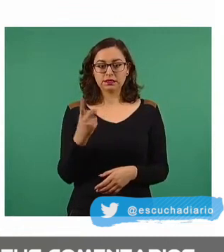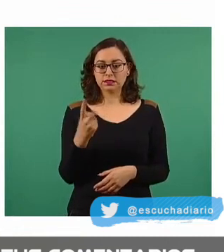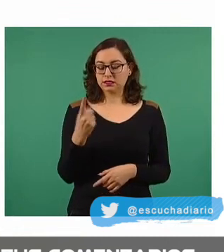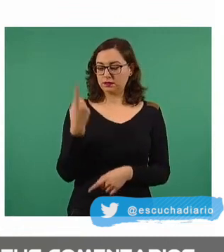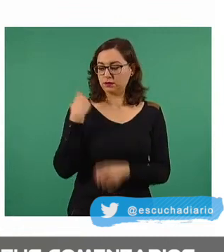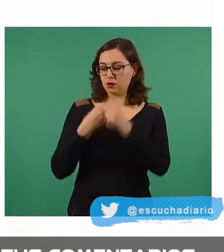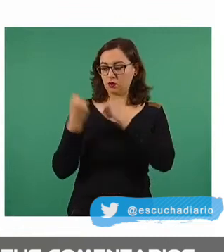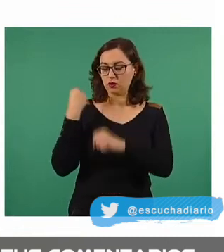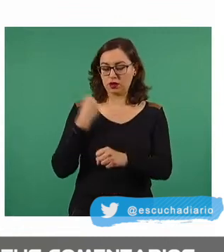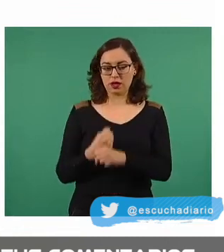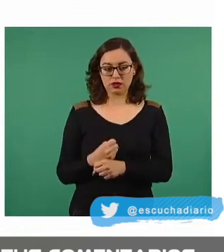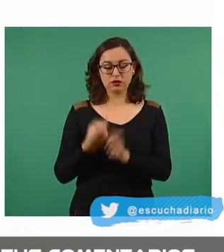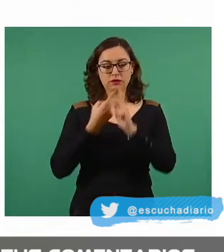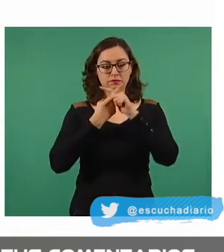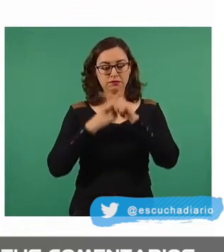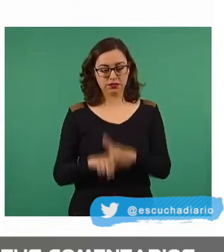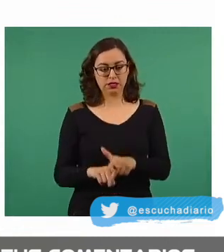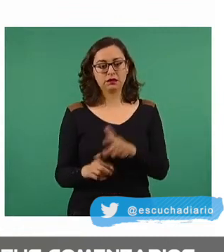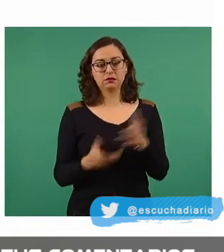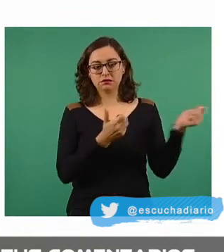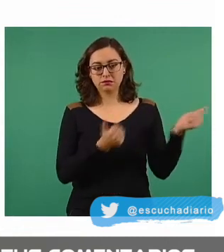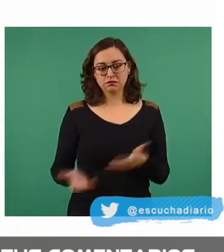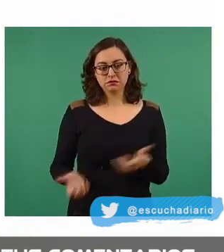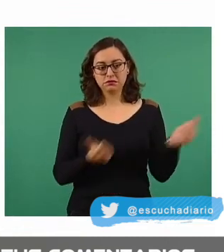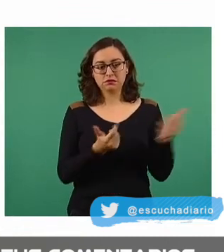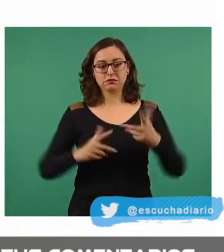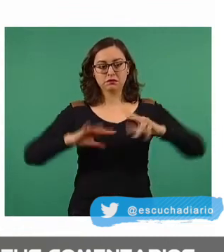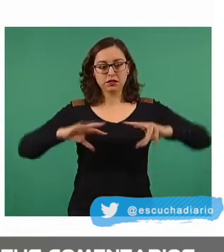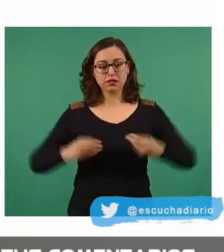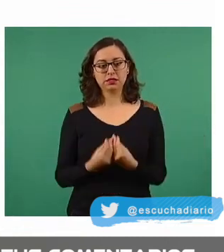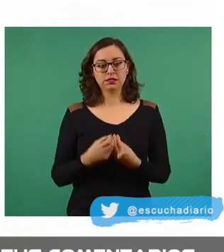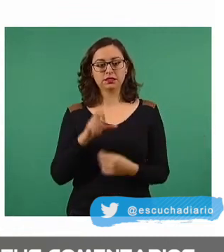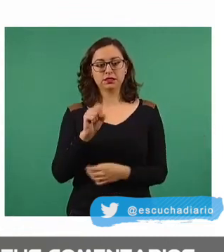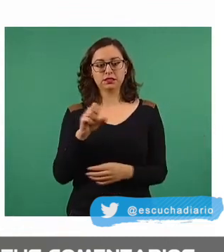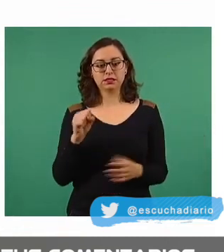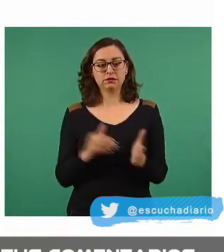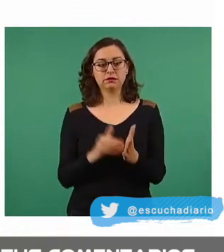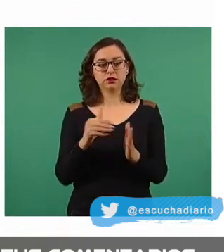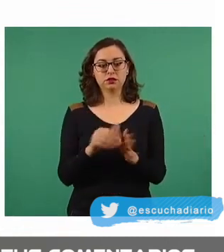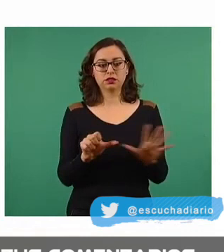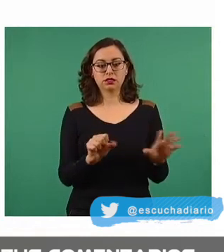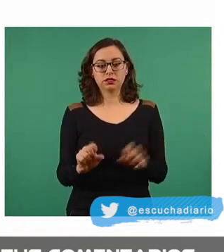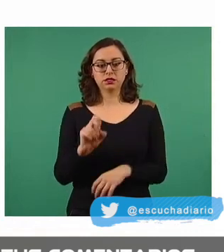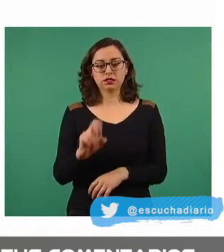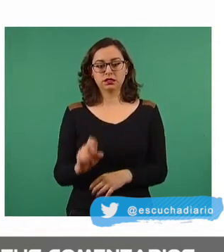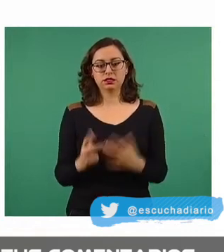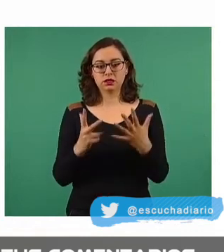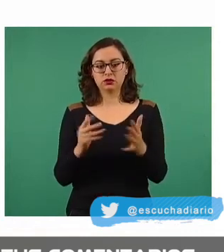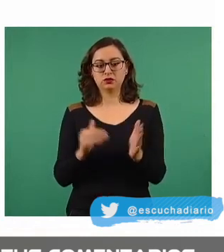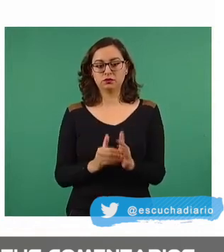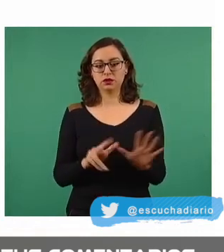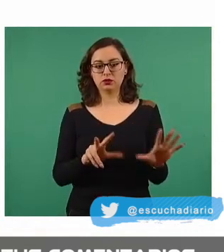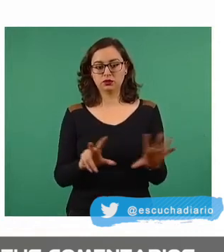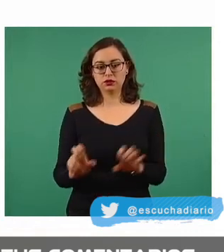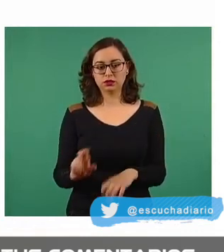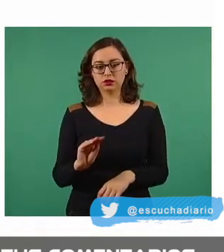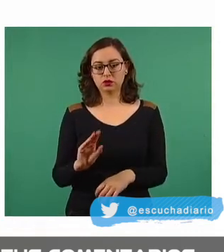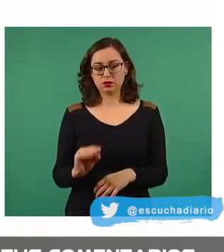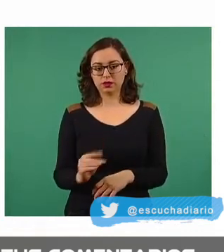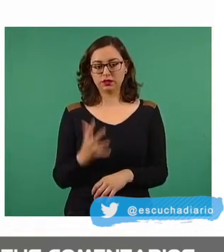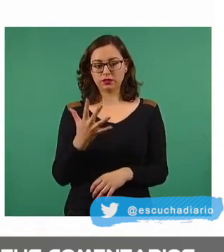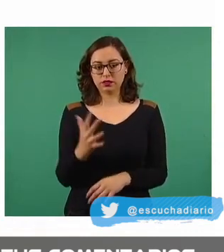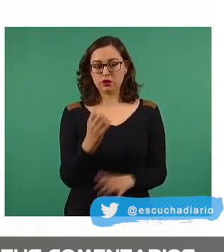pasado son 60 millones 638 mil 895 de seis clases de vacunas la más